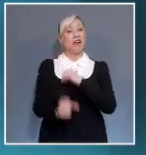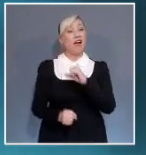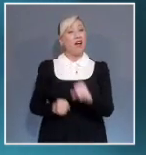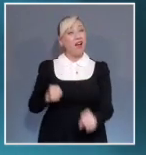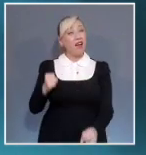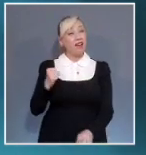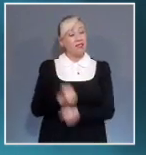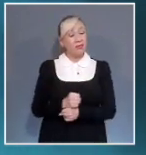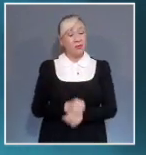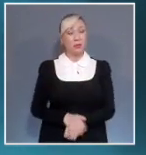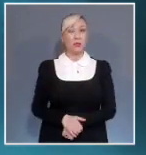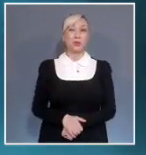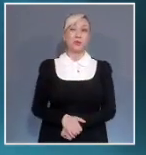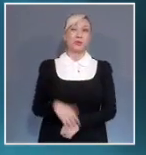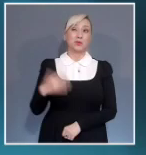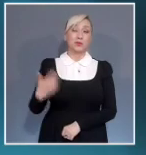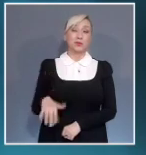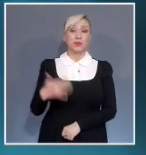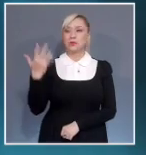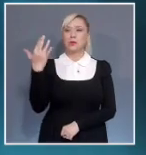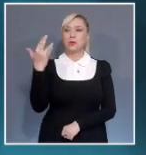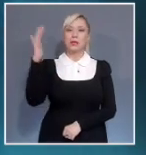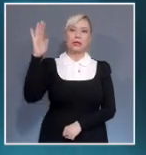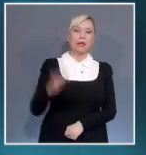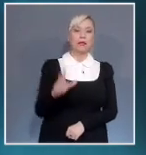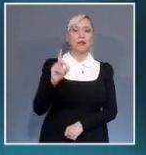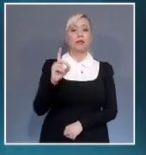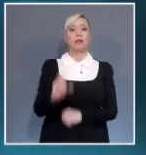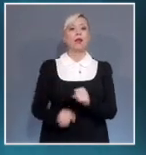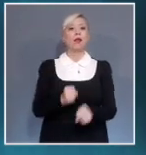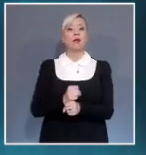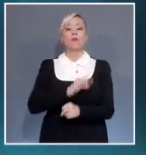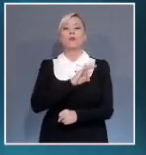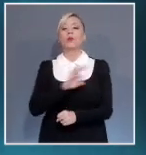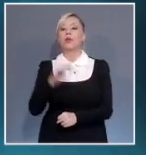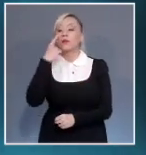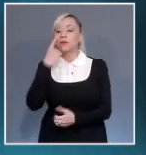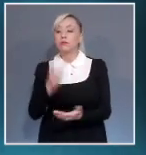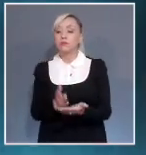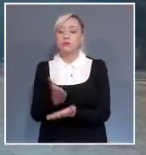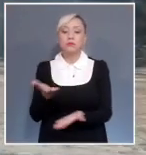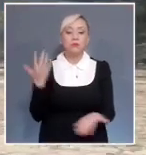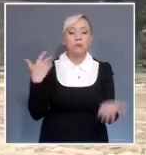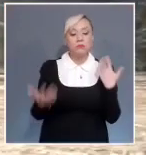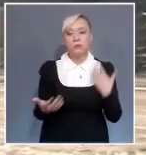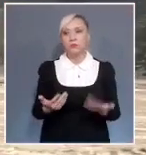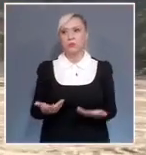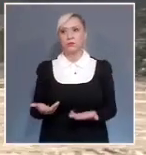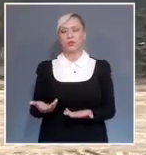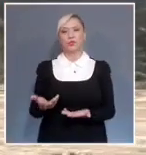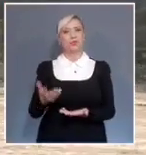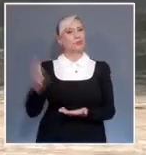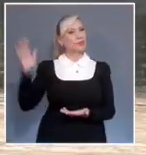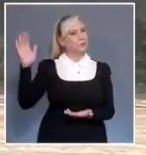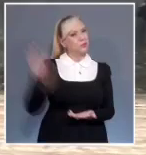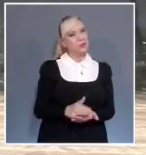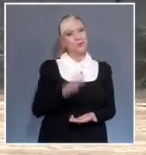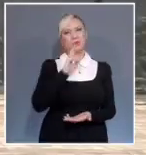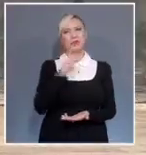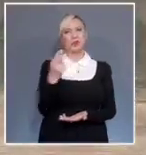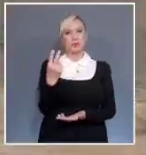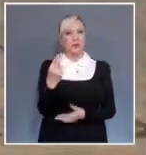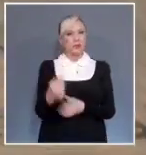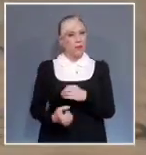de 50, pero que van a poder prorrogarse por una sola ocasión por un término de 25 años. Recordaron